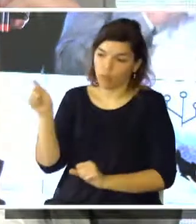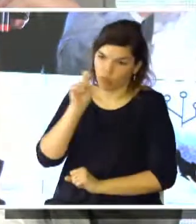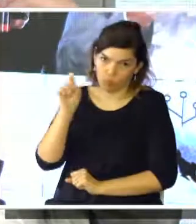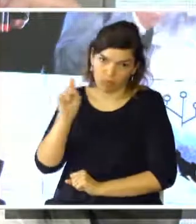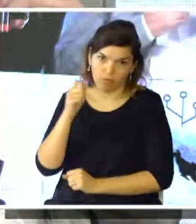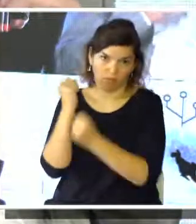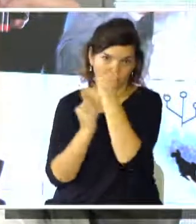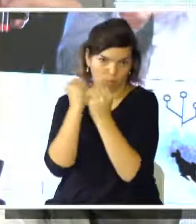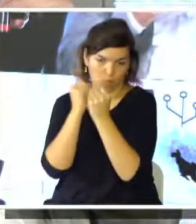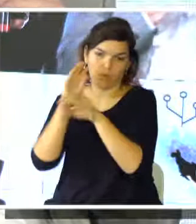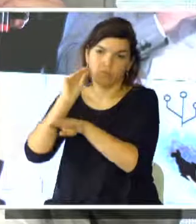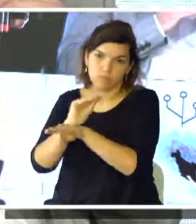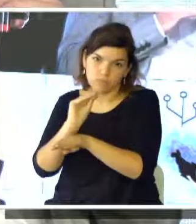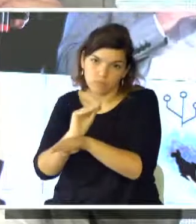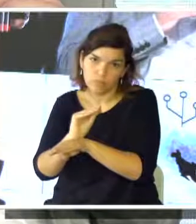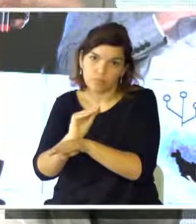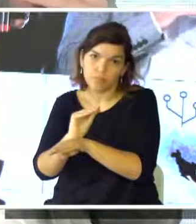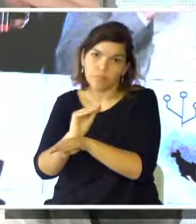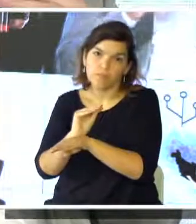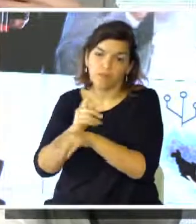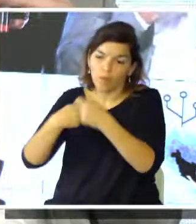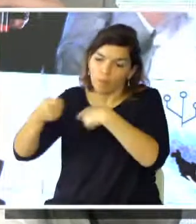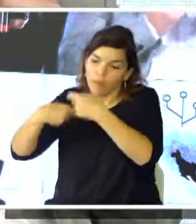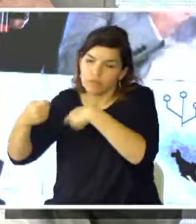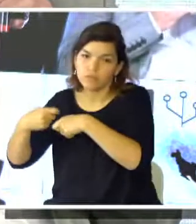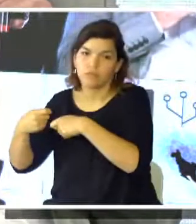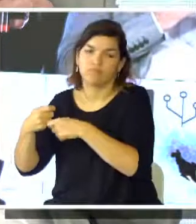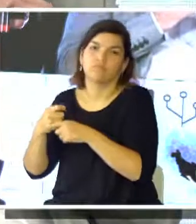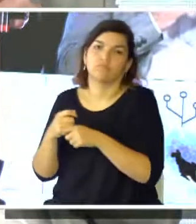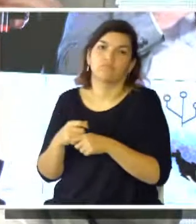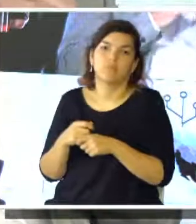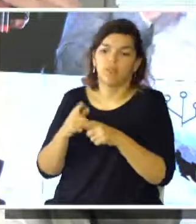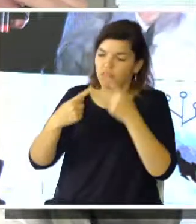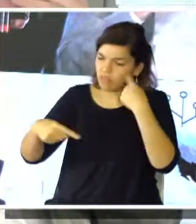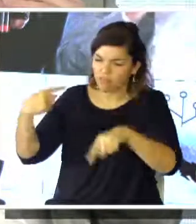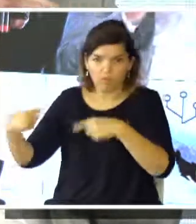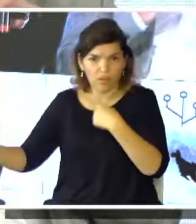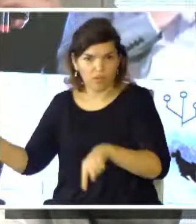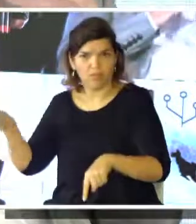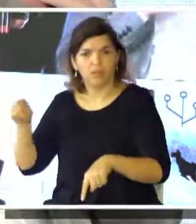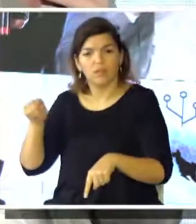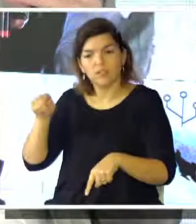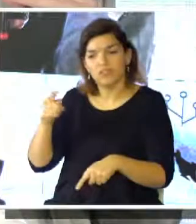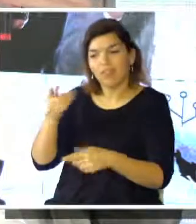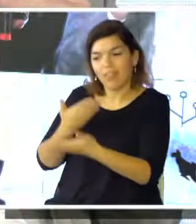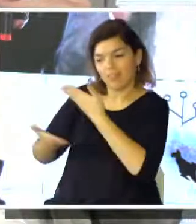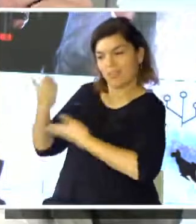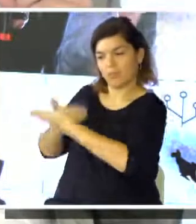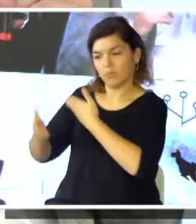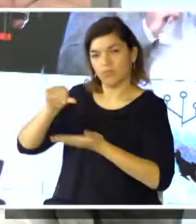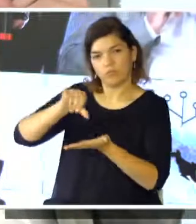económicas culturales de comercio de mercaderías distintas variables que hacen al intercambio entre